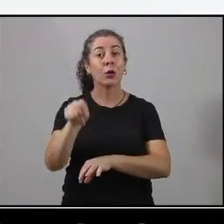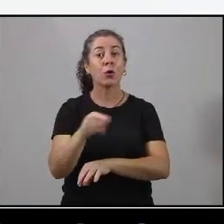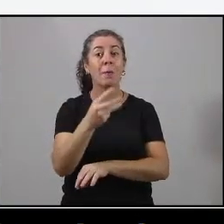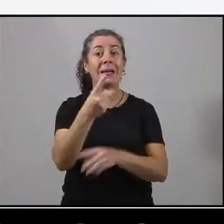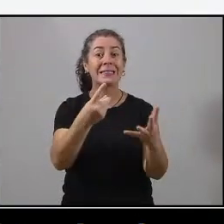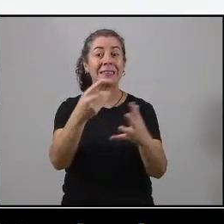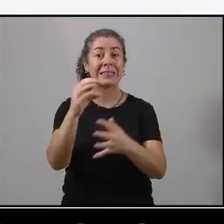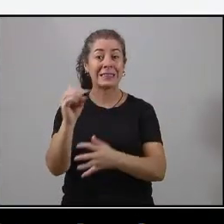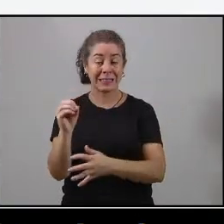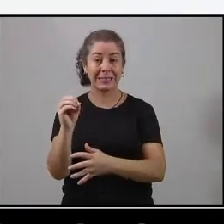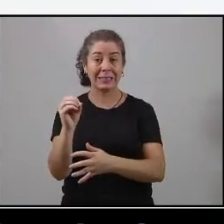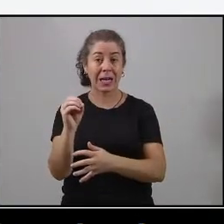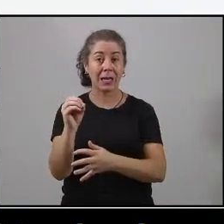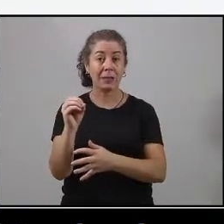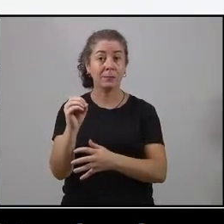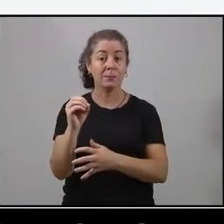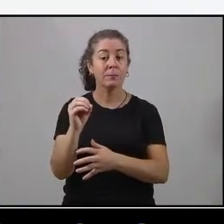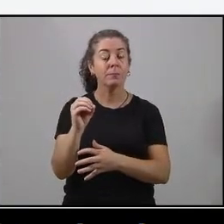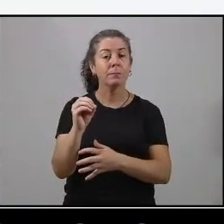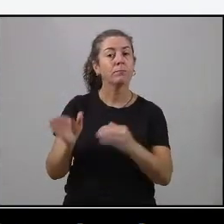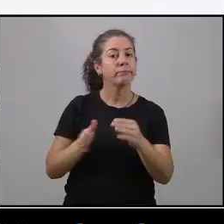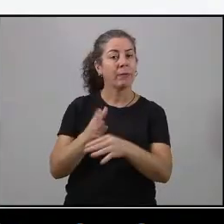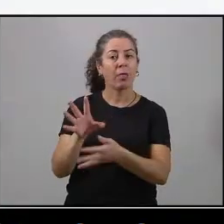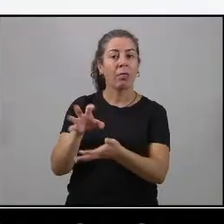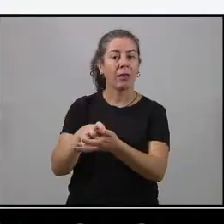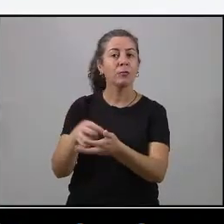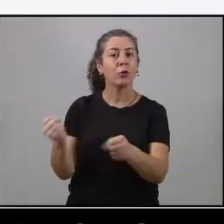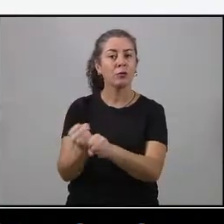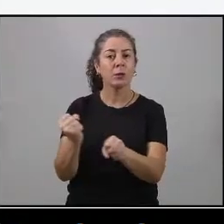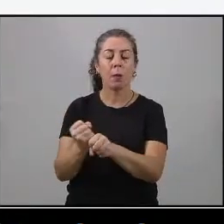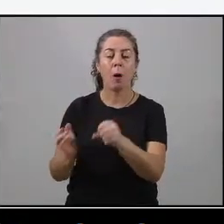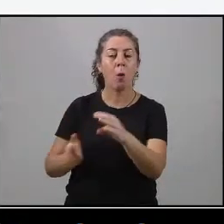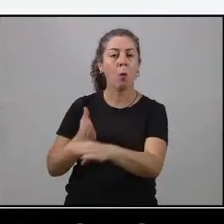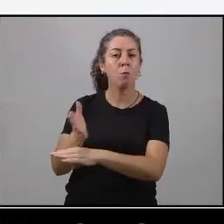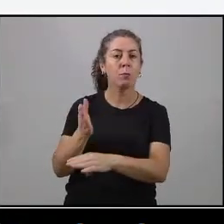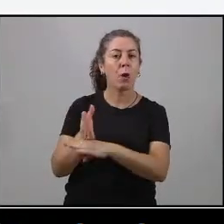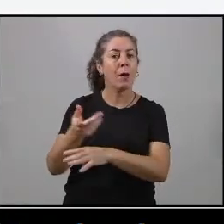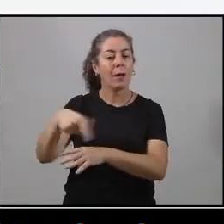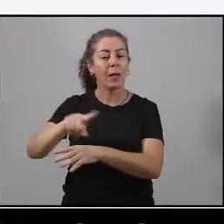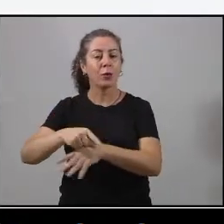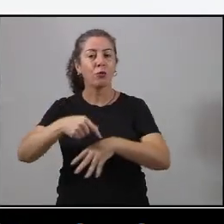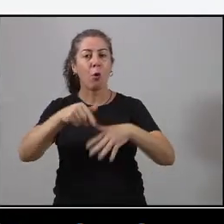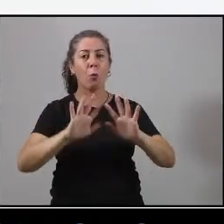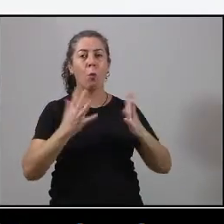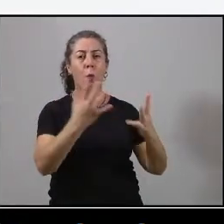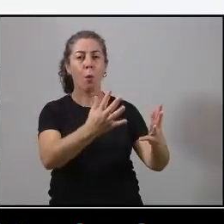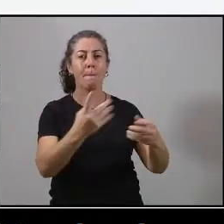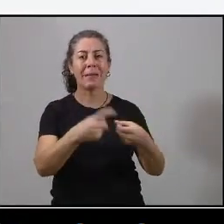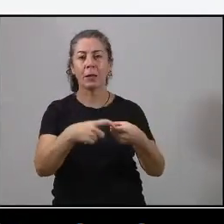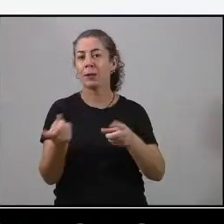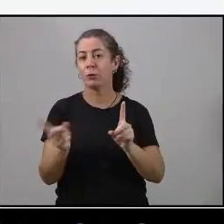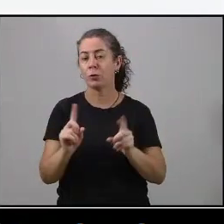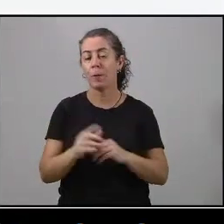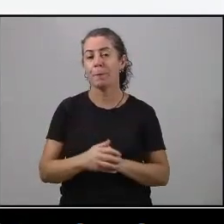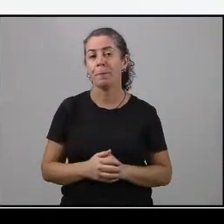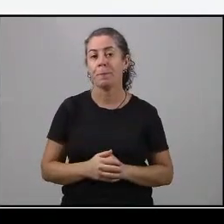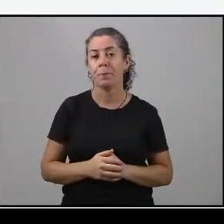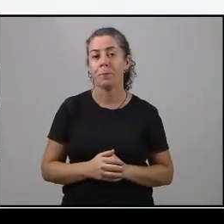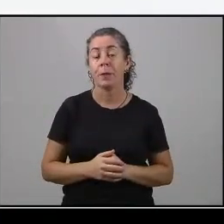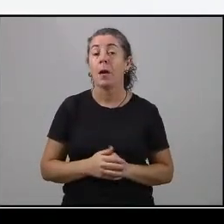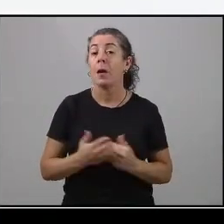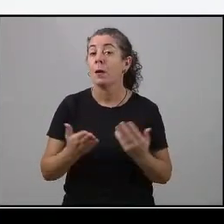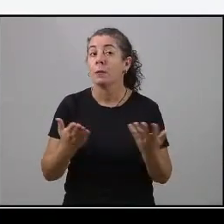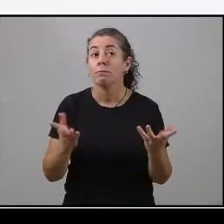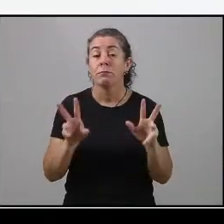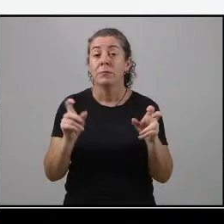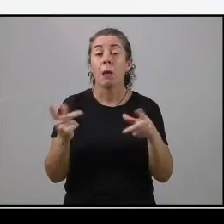63,60% de estos docentes han acudido a sus centros de trabajo, no han secundado esta huelga. Y en cuanto al acercamiento,